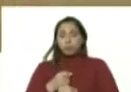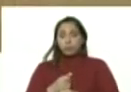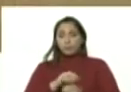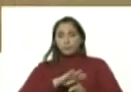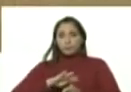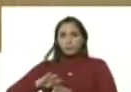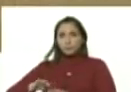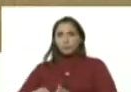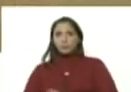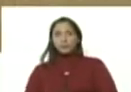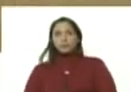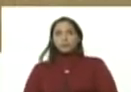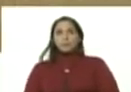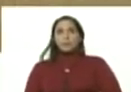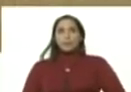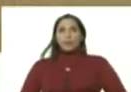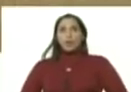España